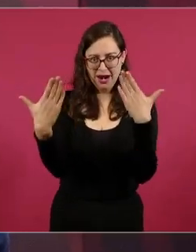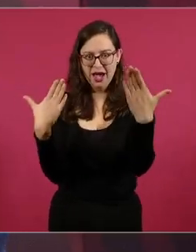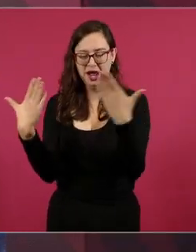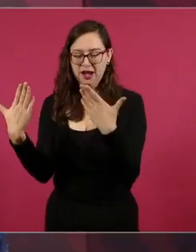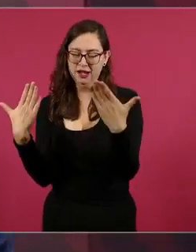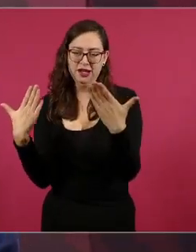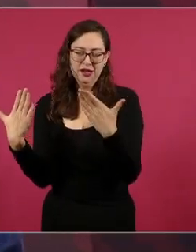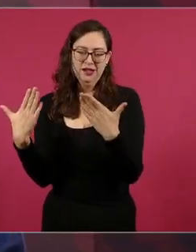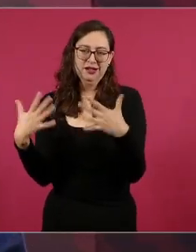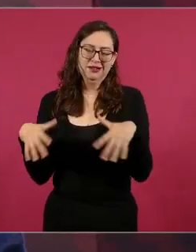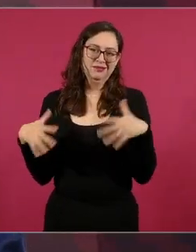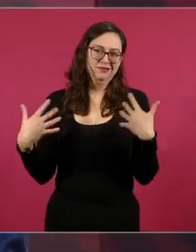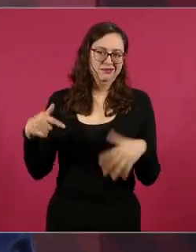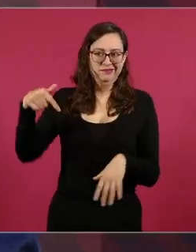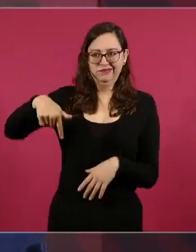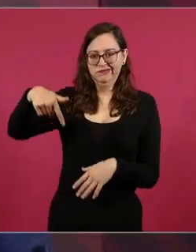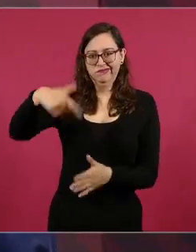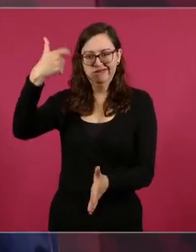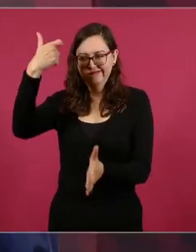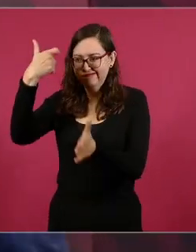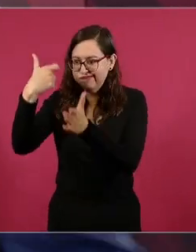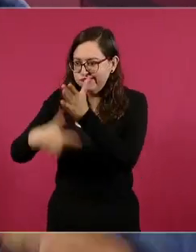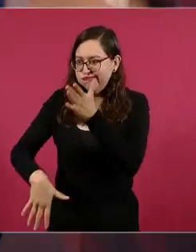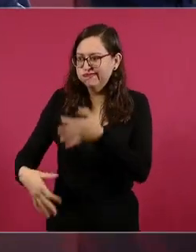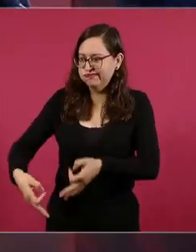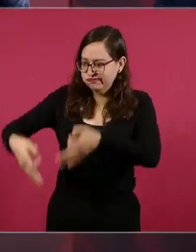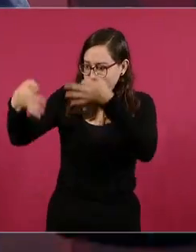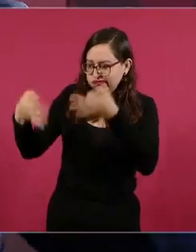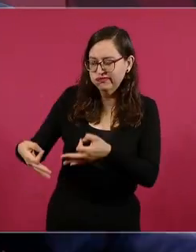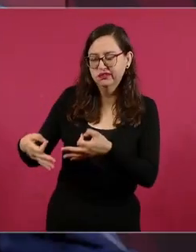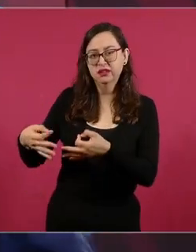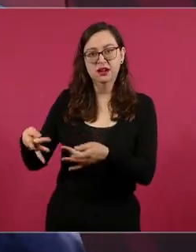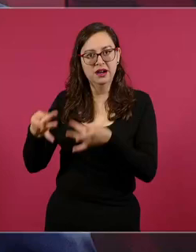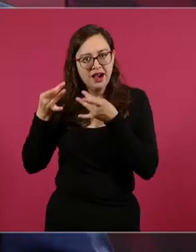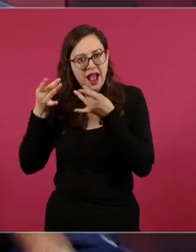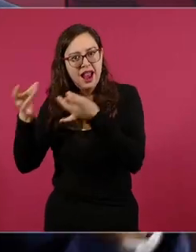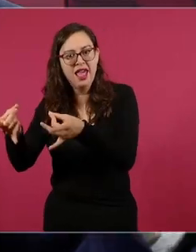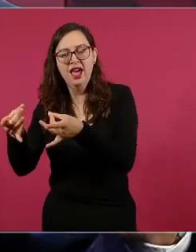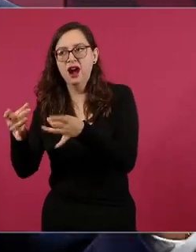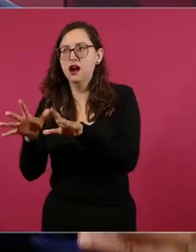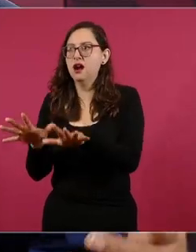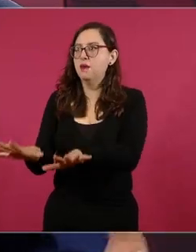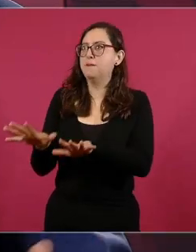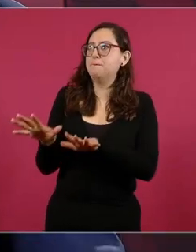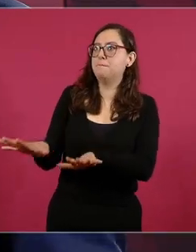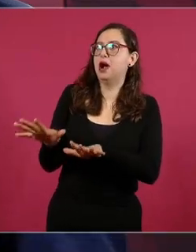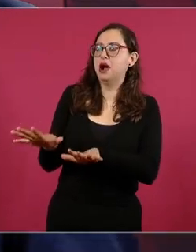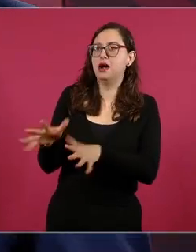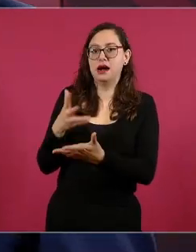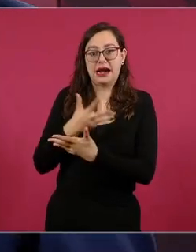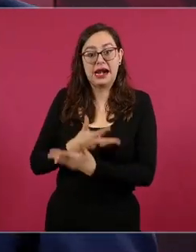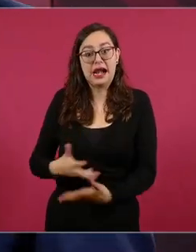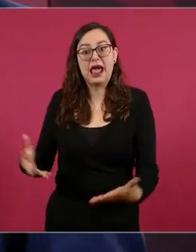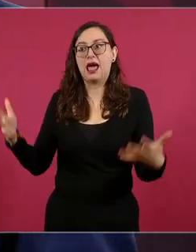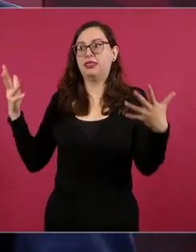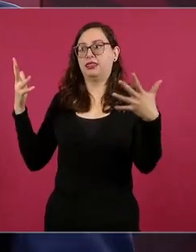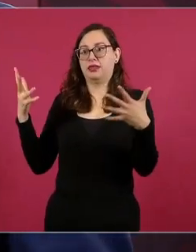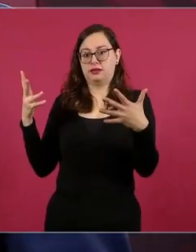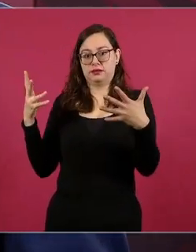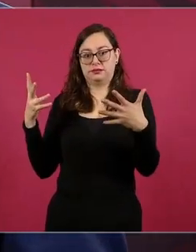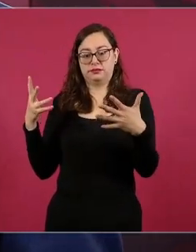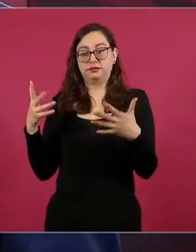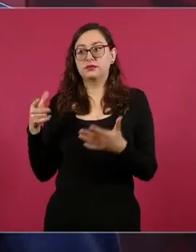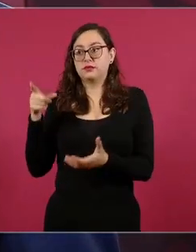y de muy buena calidad. Es una magna obra hecha fundamentalmente por la